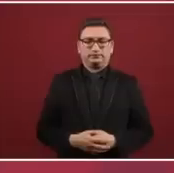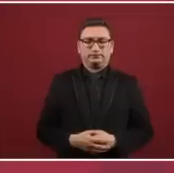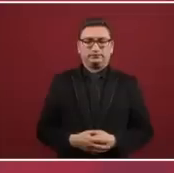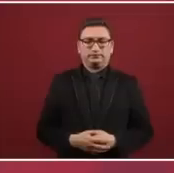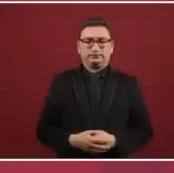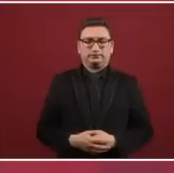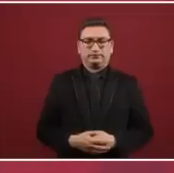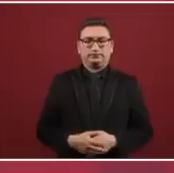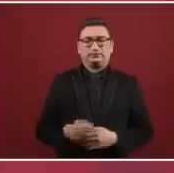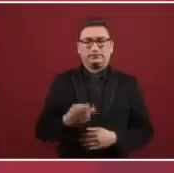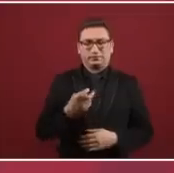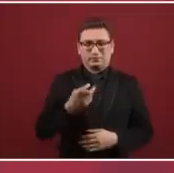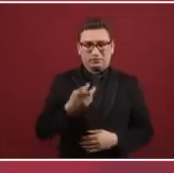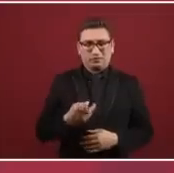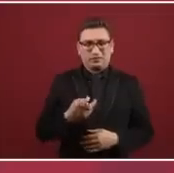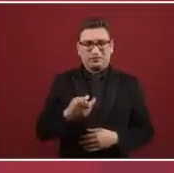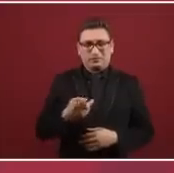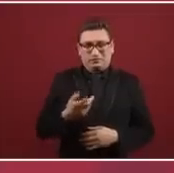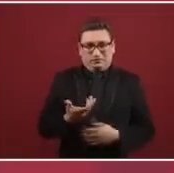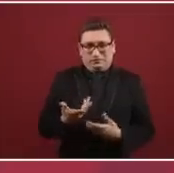la delincuencia,